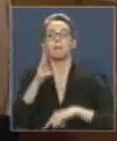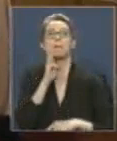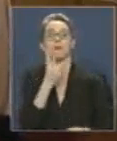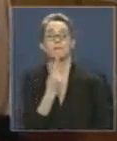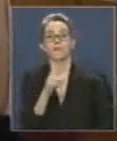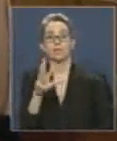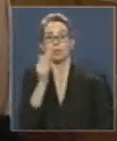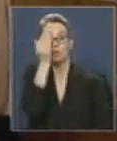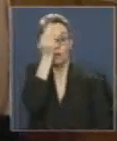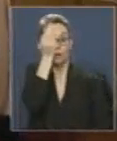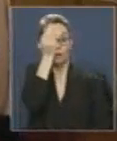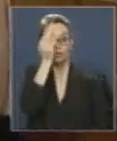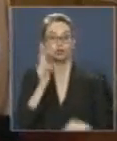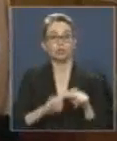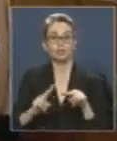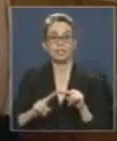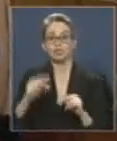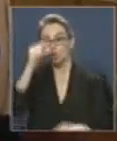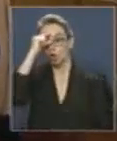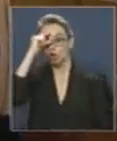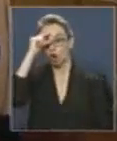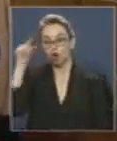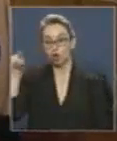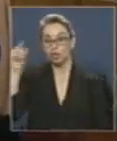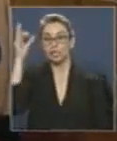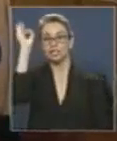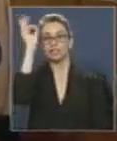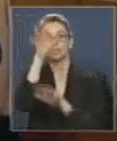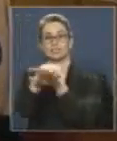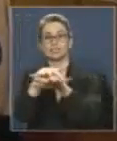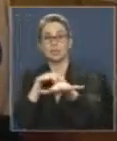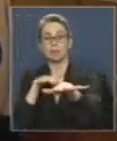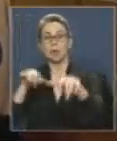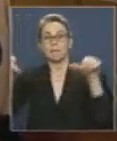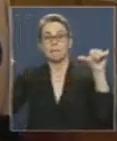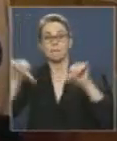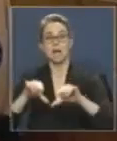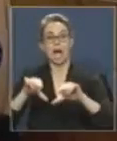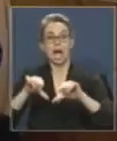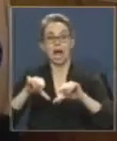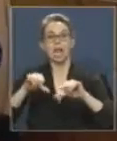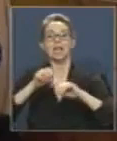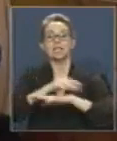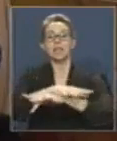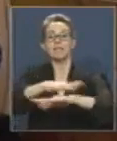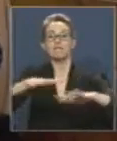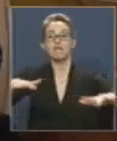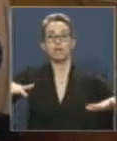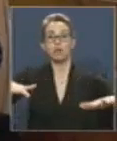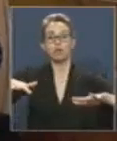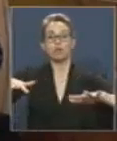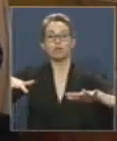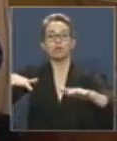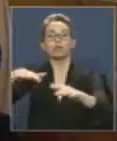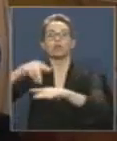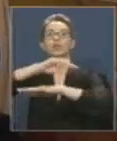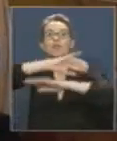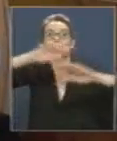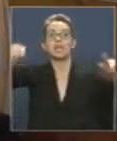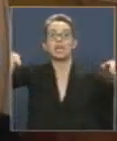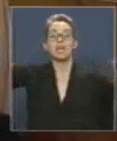agosto, presidente, se realizó en Coronel el seminario El nocivo efecto del cultivo de salmón en la zona del Golfo de